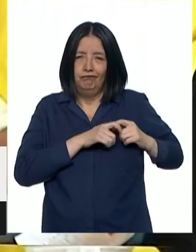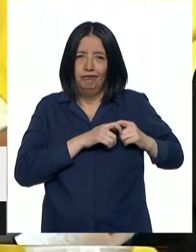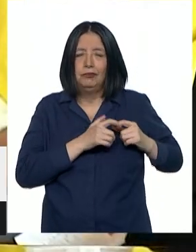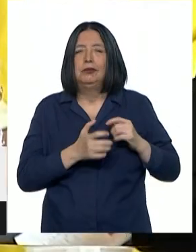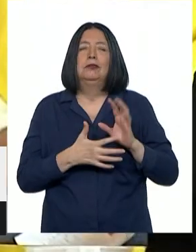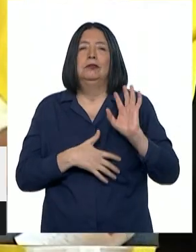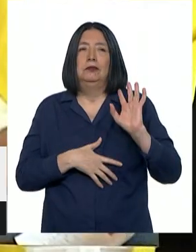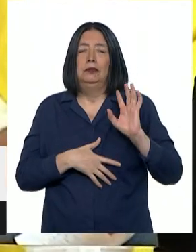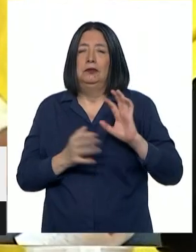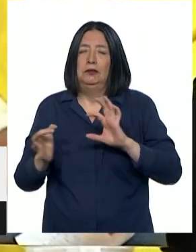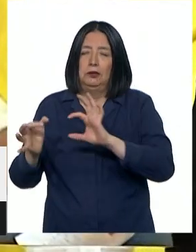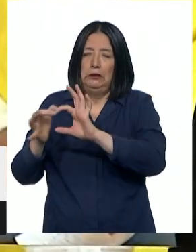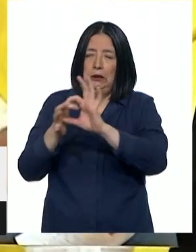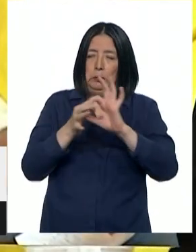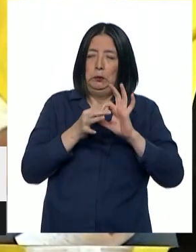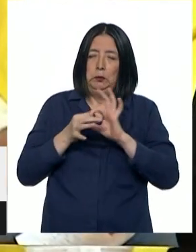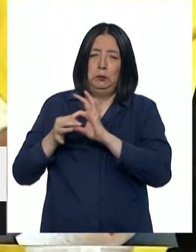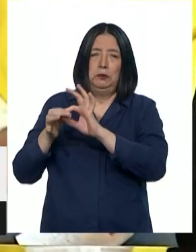Y en esa unidad